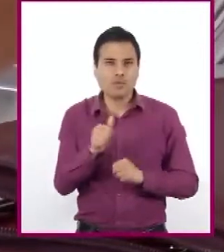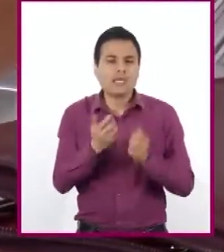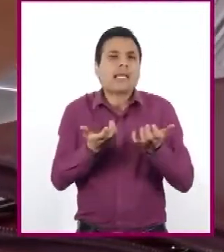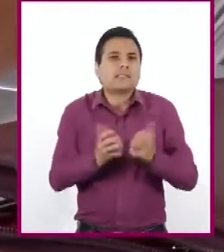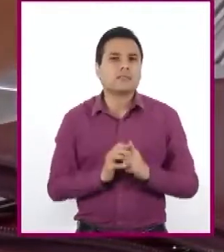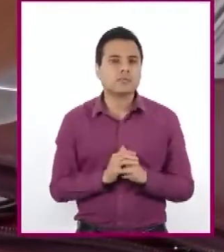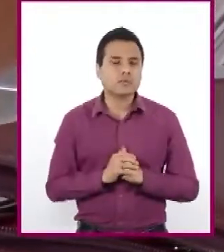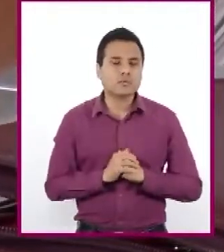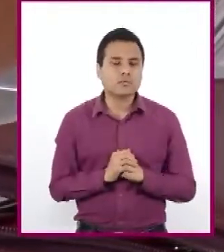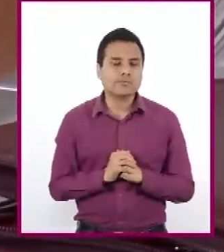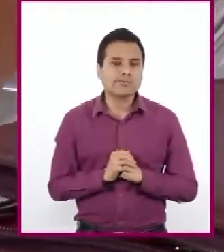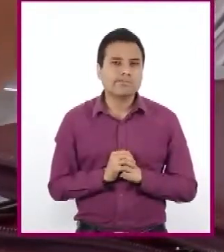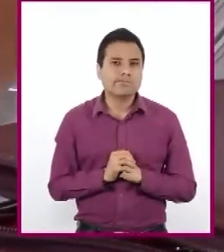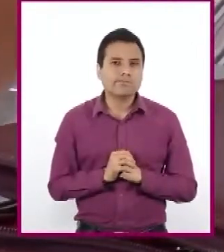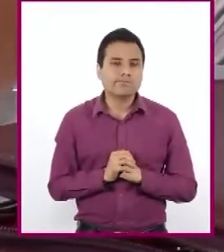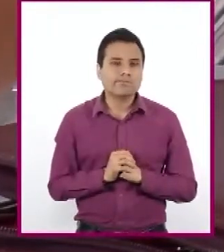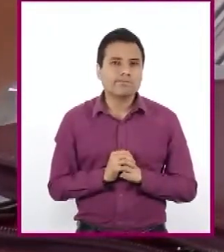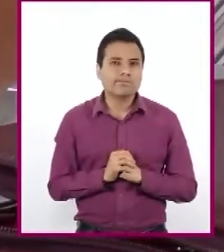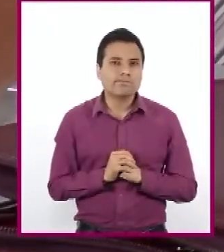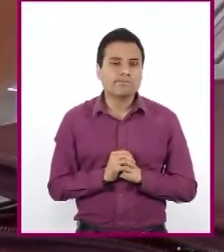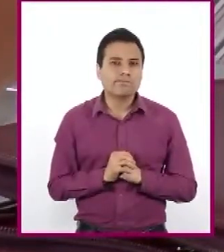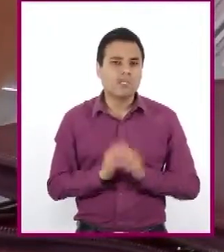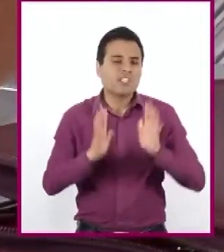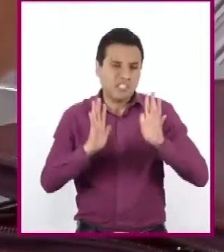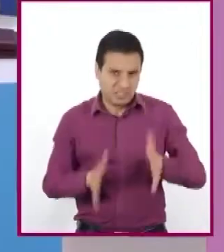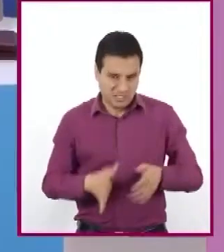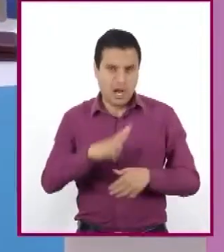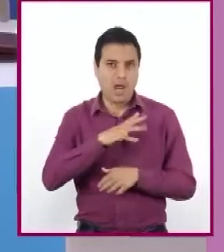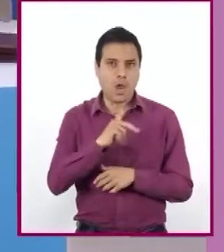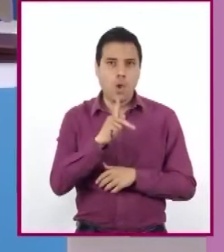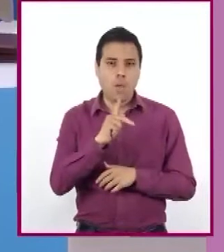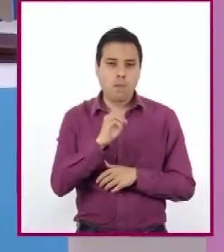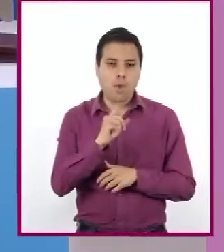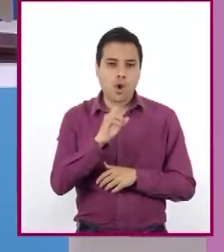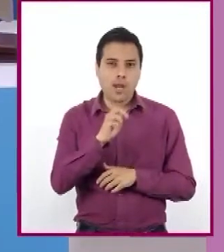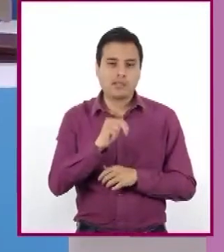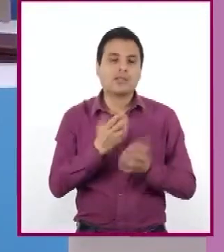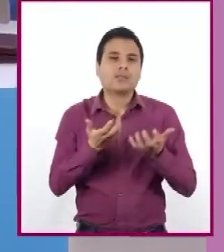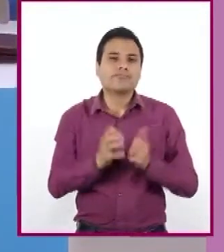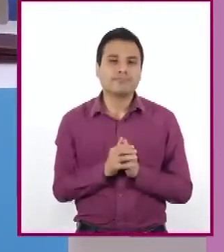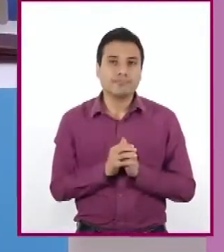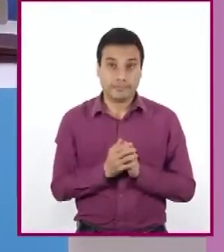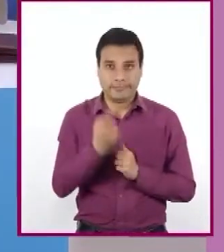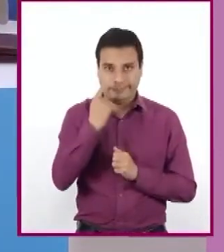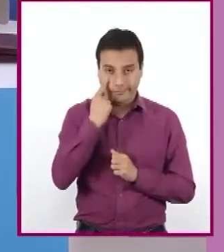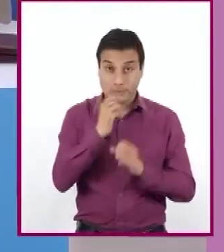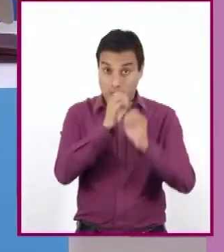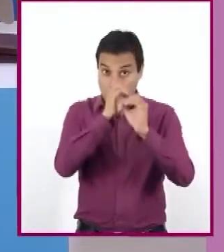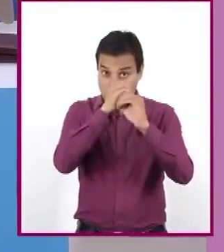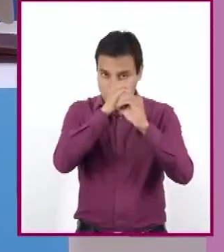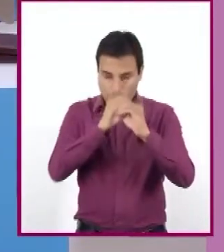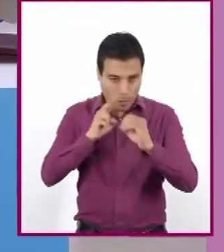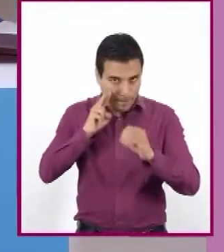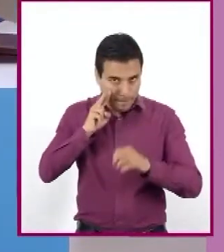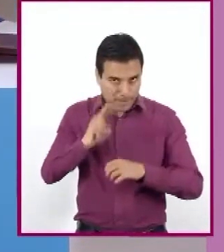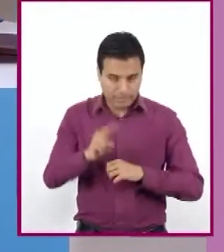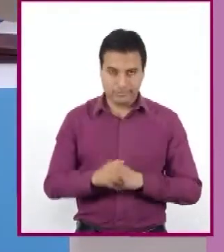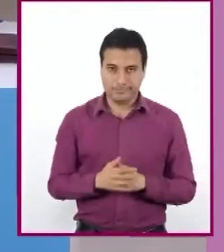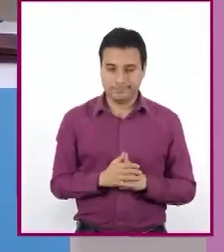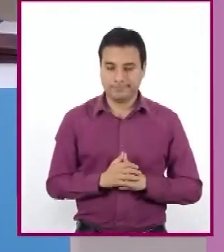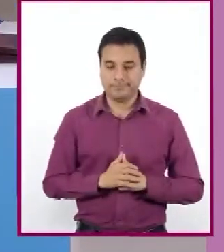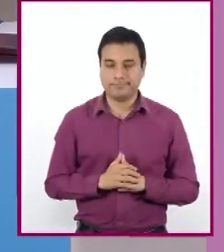una pequeña muestra de polen. Ya que obtenemos la muestra de polen, procedemos a observar en el microscopio digital que tenemos